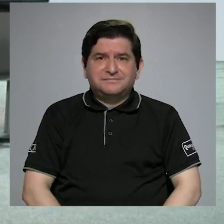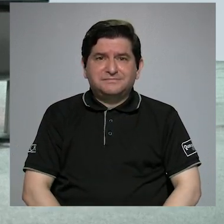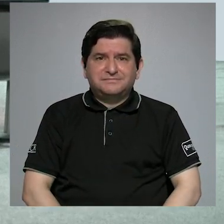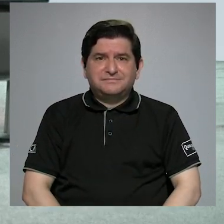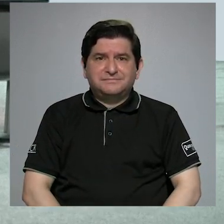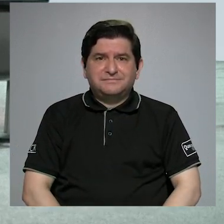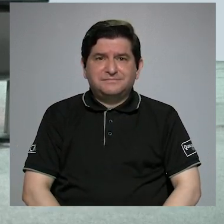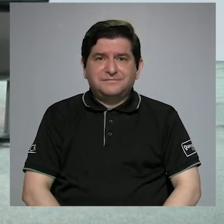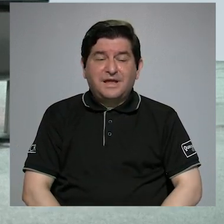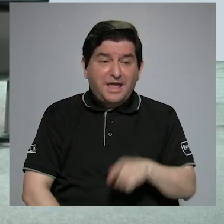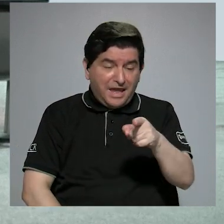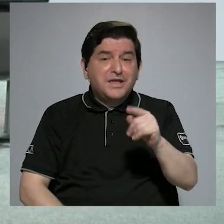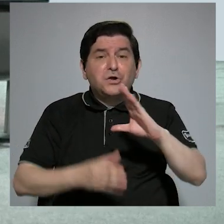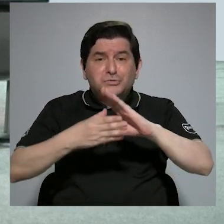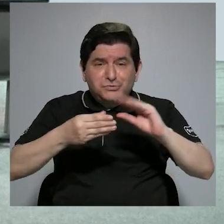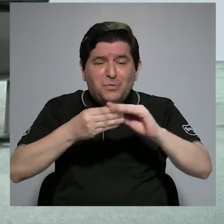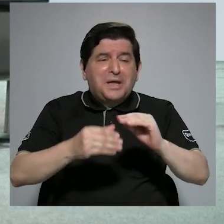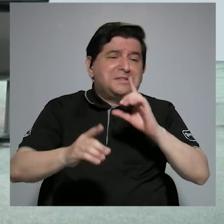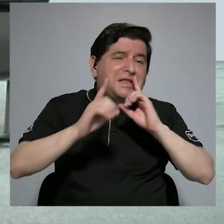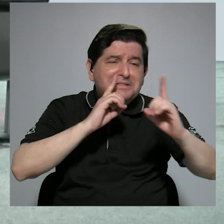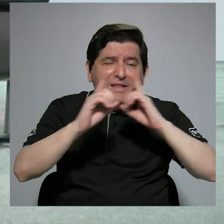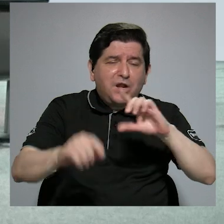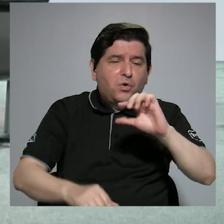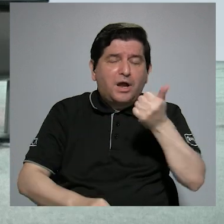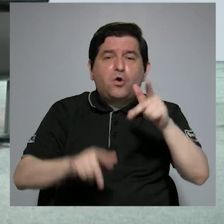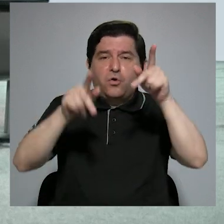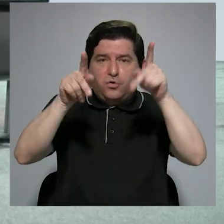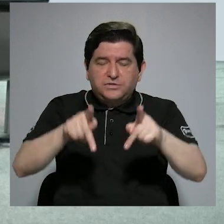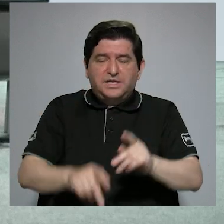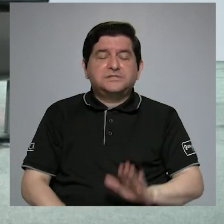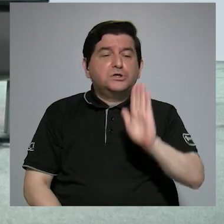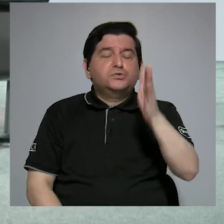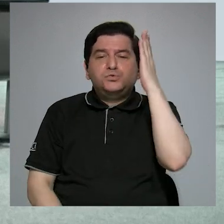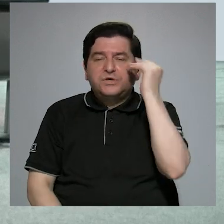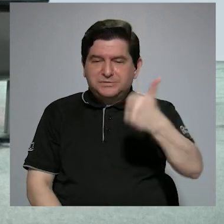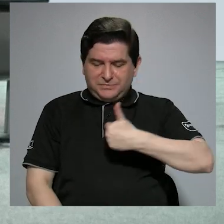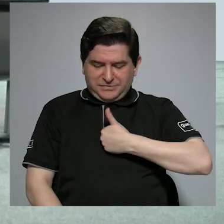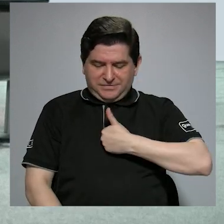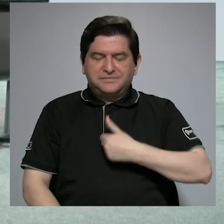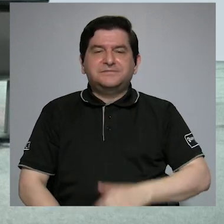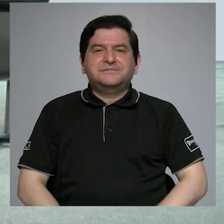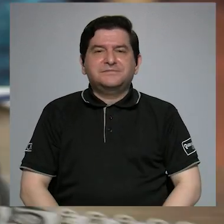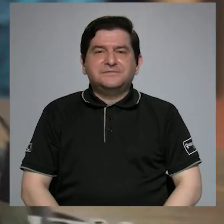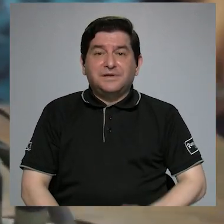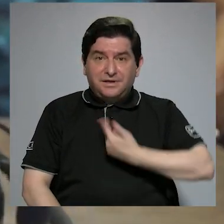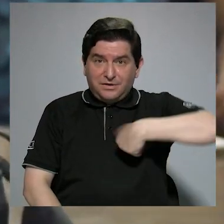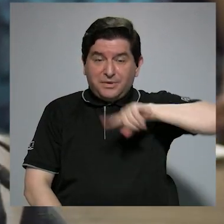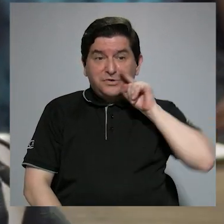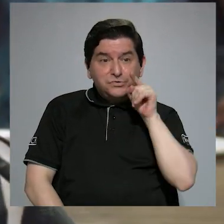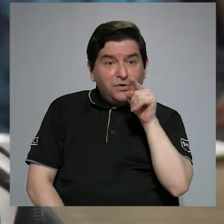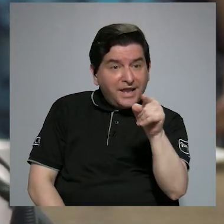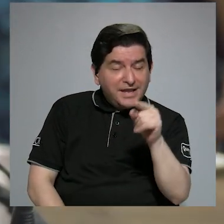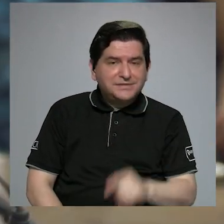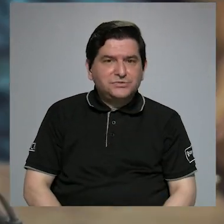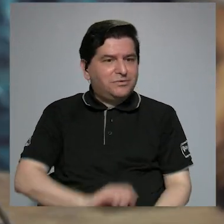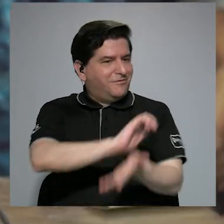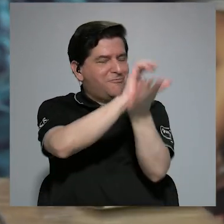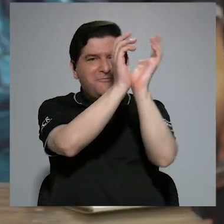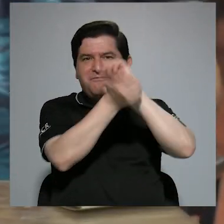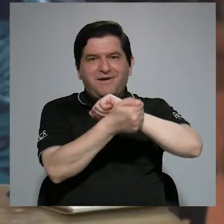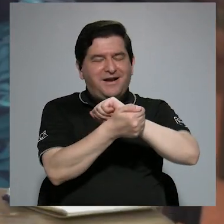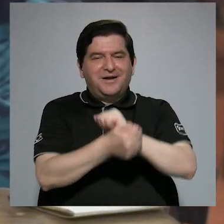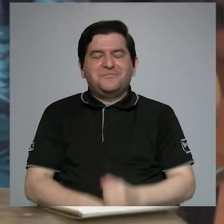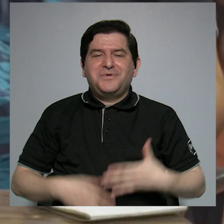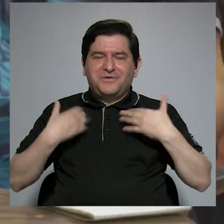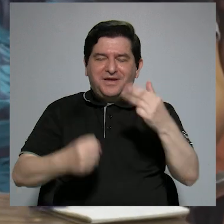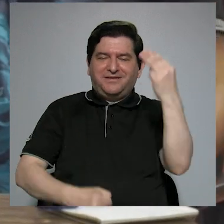este espacio de comunicación, a comentar, a dialogar con otras y otros sobre sus experiencias. Y para nosotros eso también es un giro